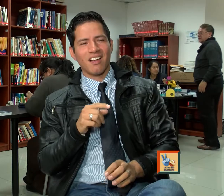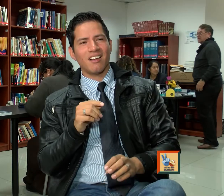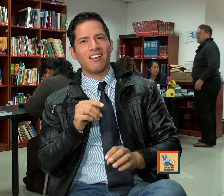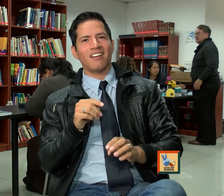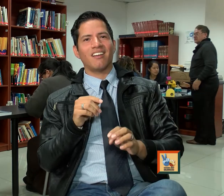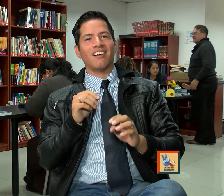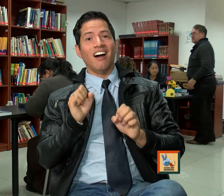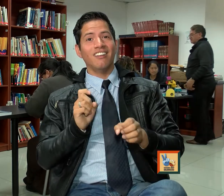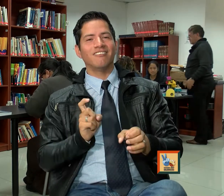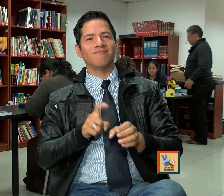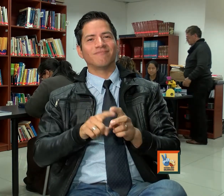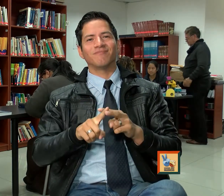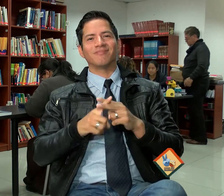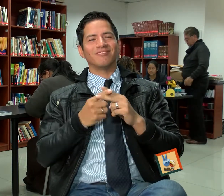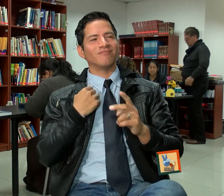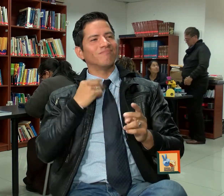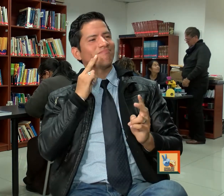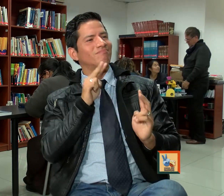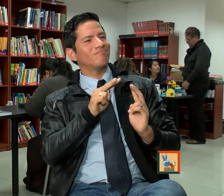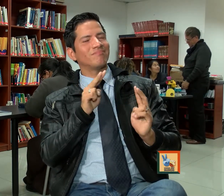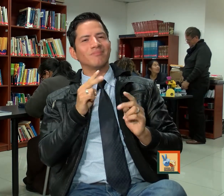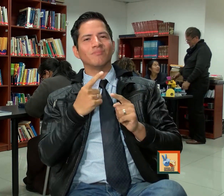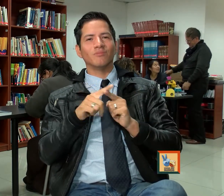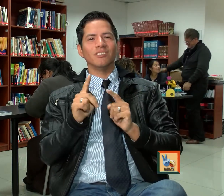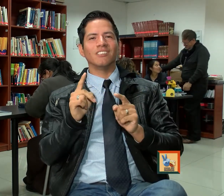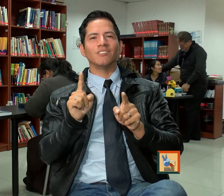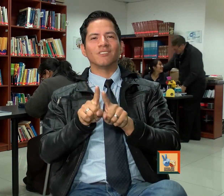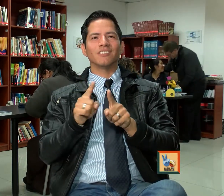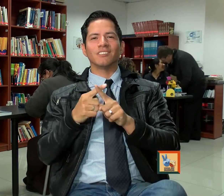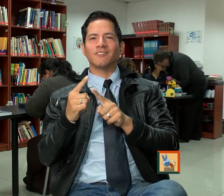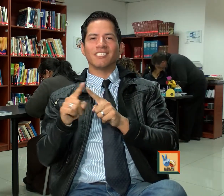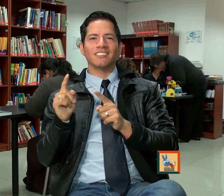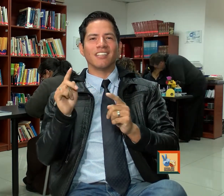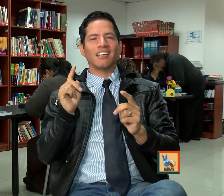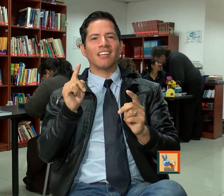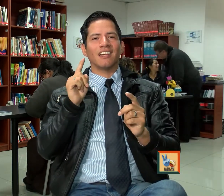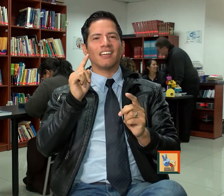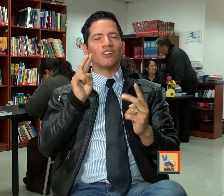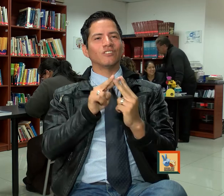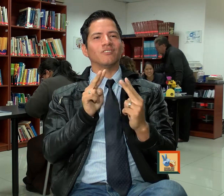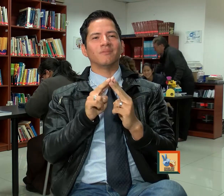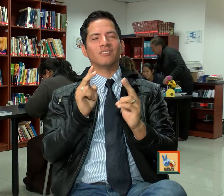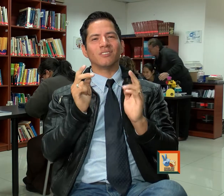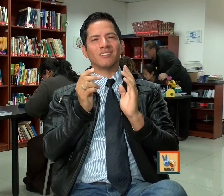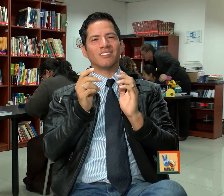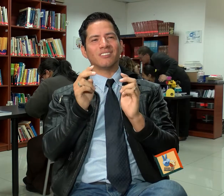ya que empecé a conocer a los demás, a conversar, a comunicarme y a aprender también.